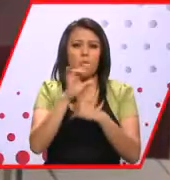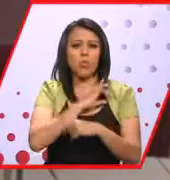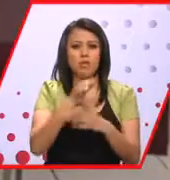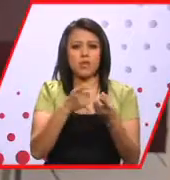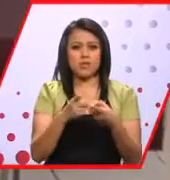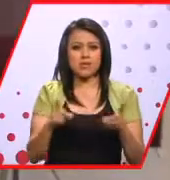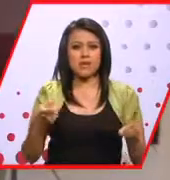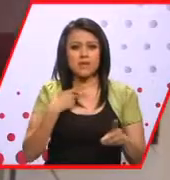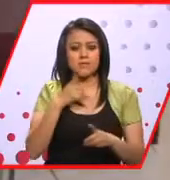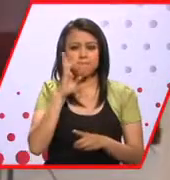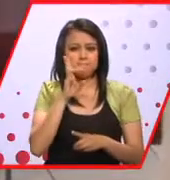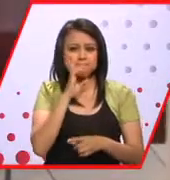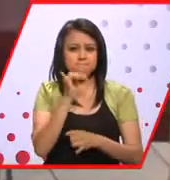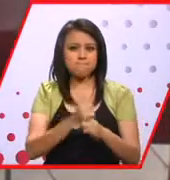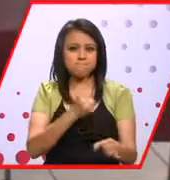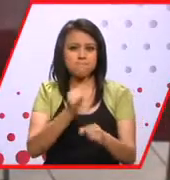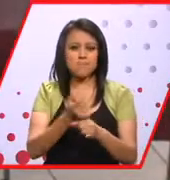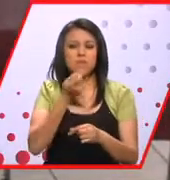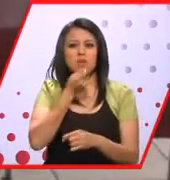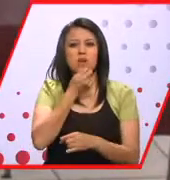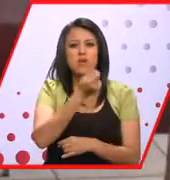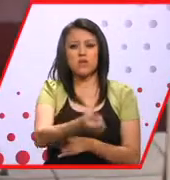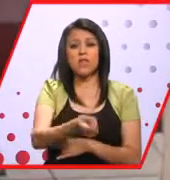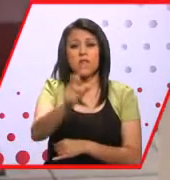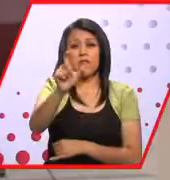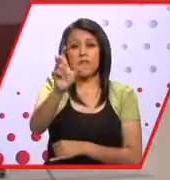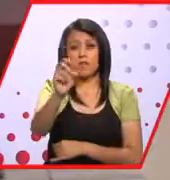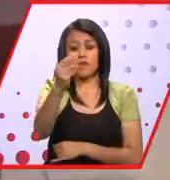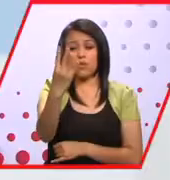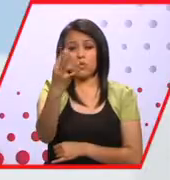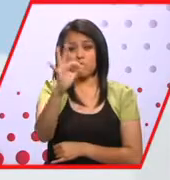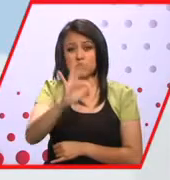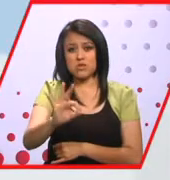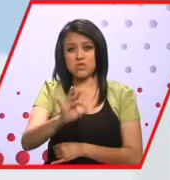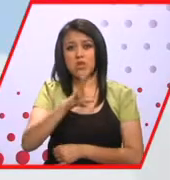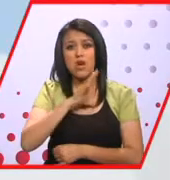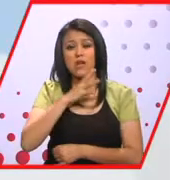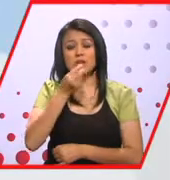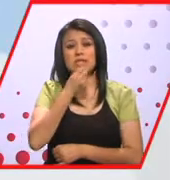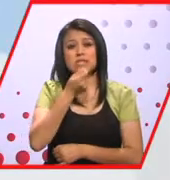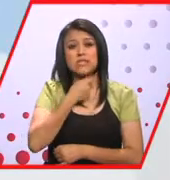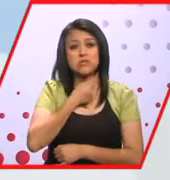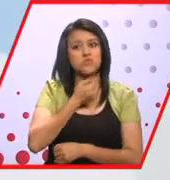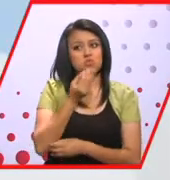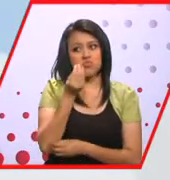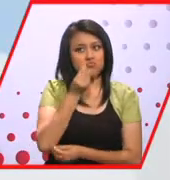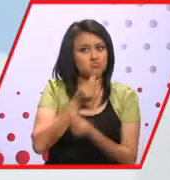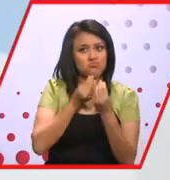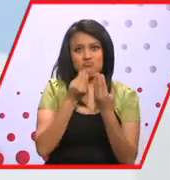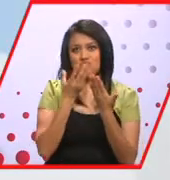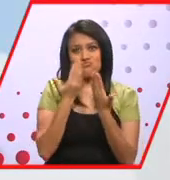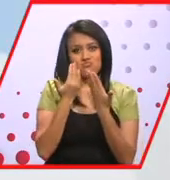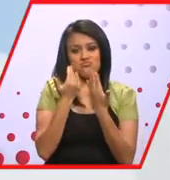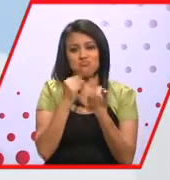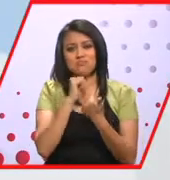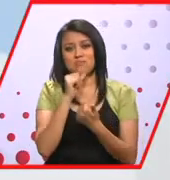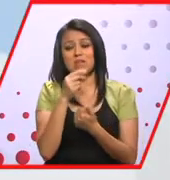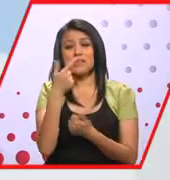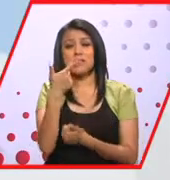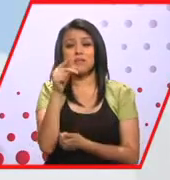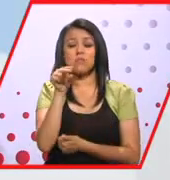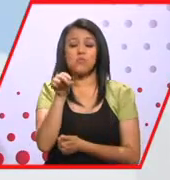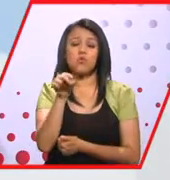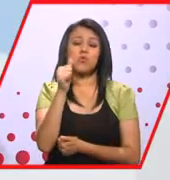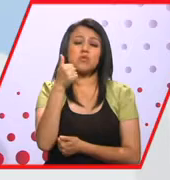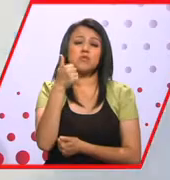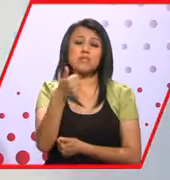Se analizaron hogares donde habitan niños y en 34% de ellos hay al menos un niño con inseguridad alimentaria y en